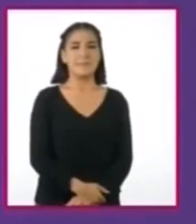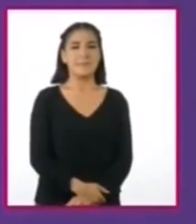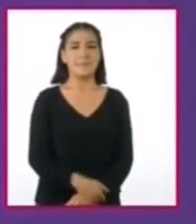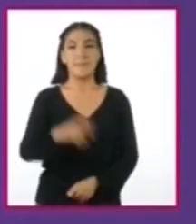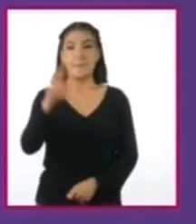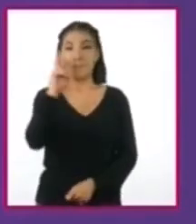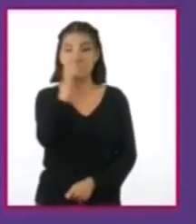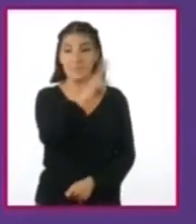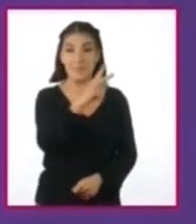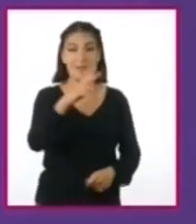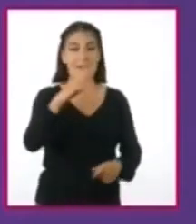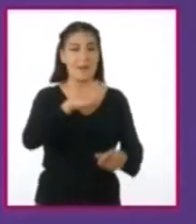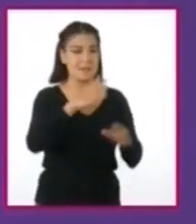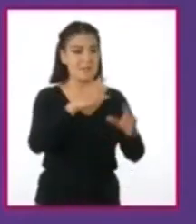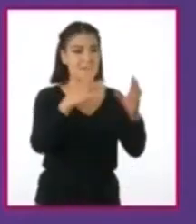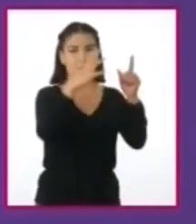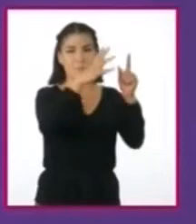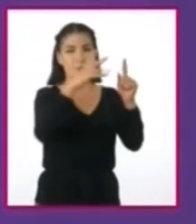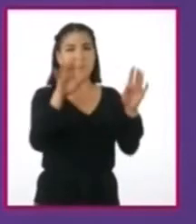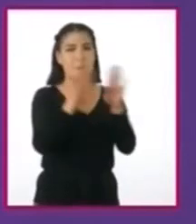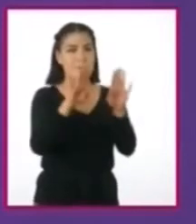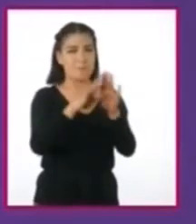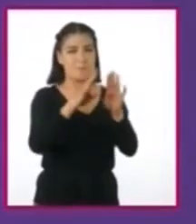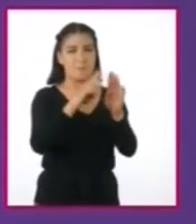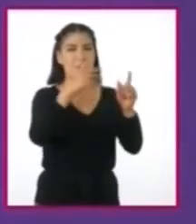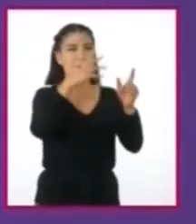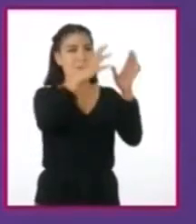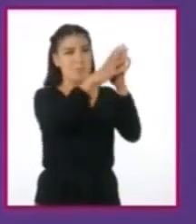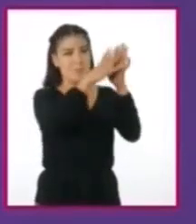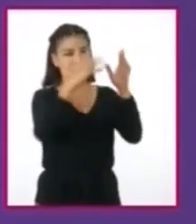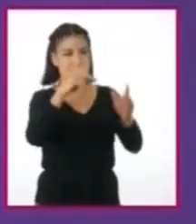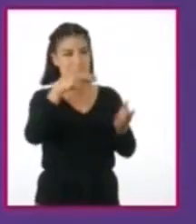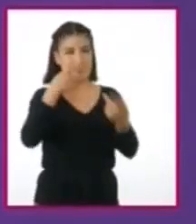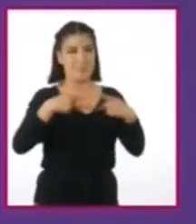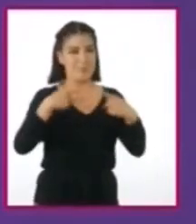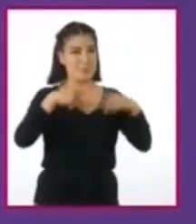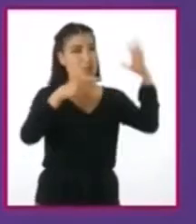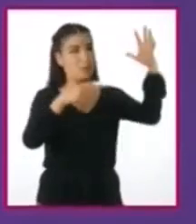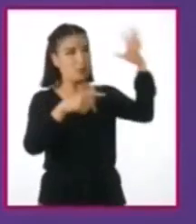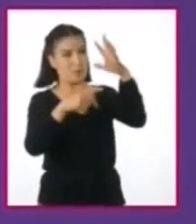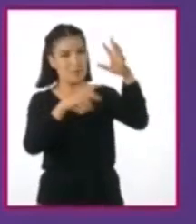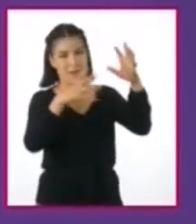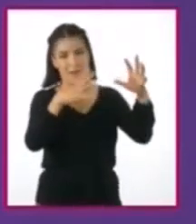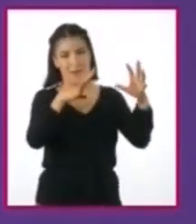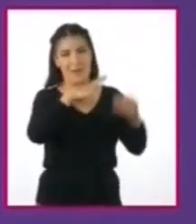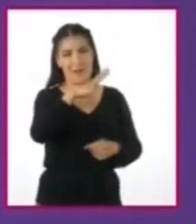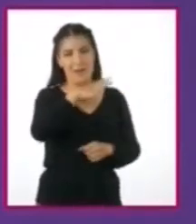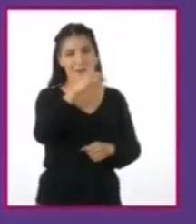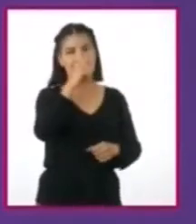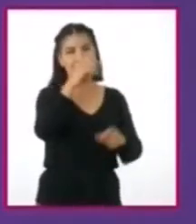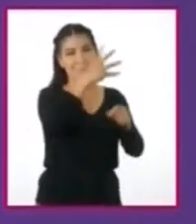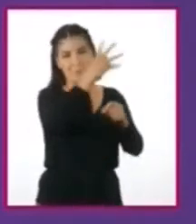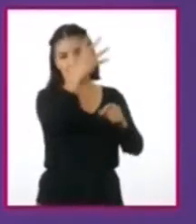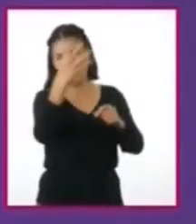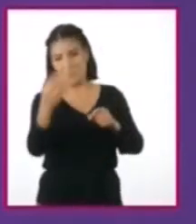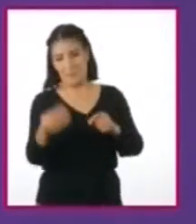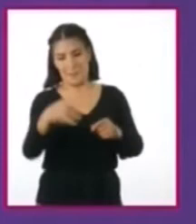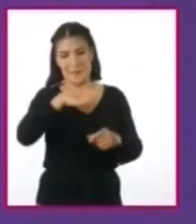Fíjense en las sombras que producen. Cada objeto, con su respectiva sombra, forma un triángulo.